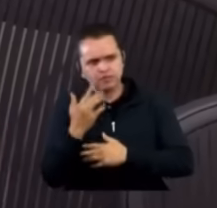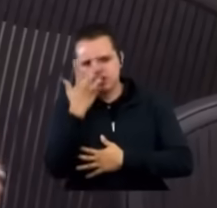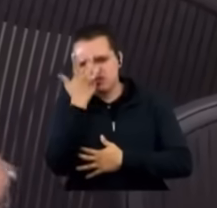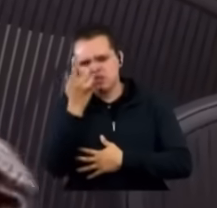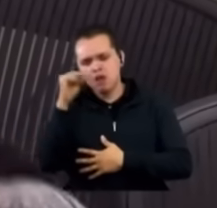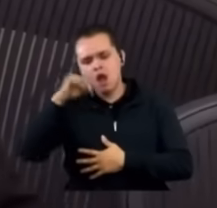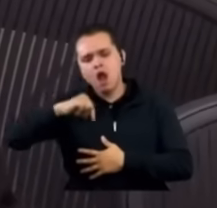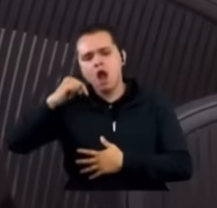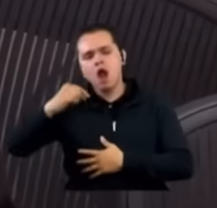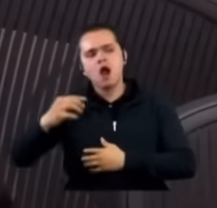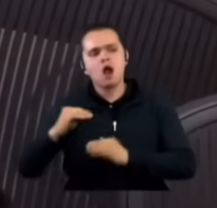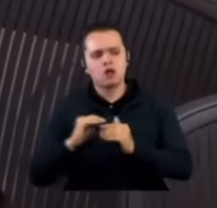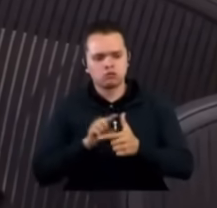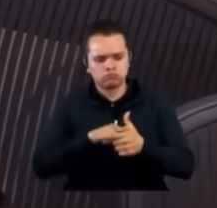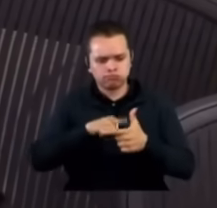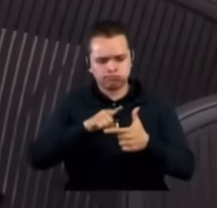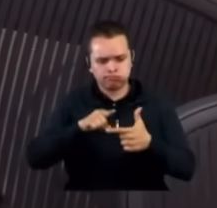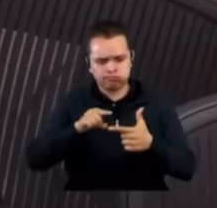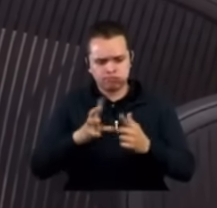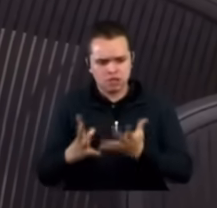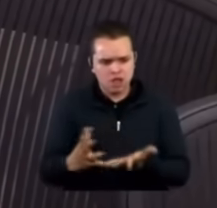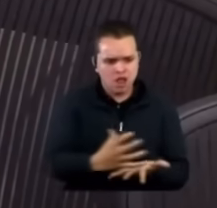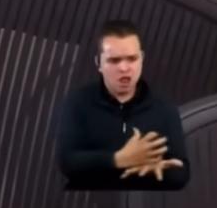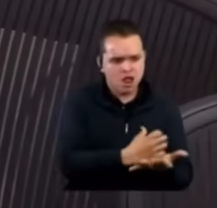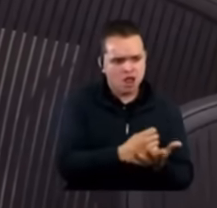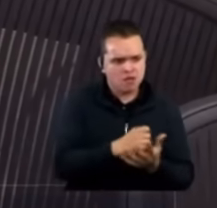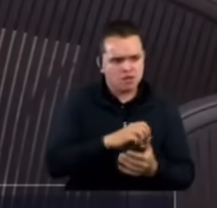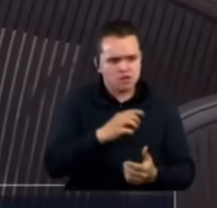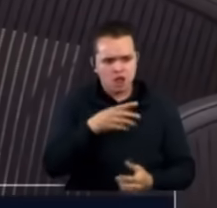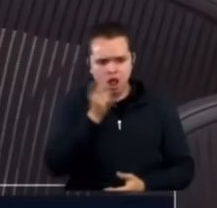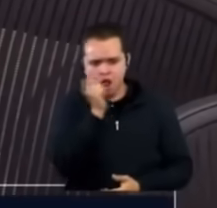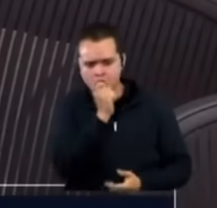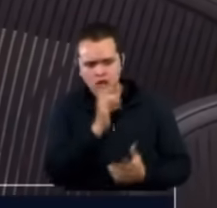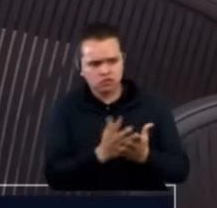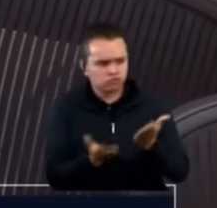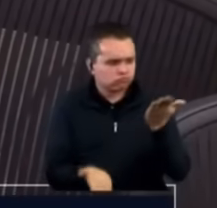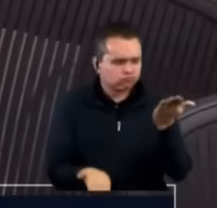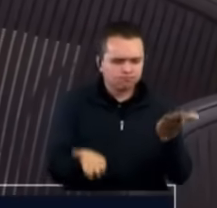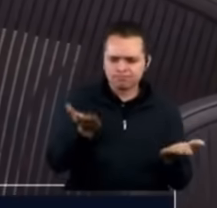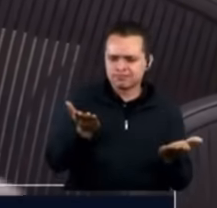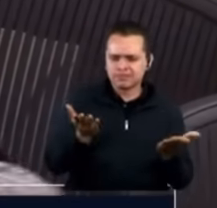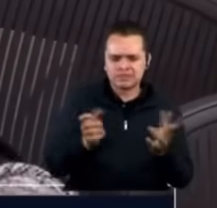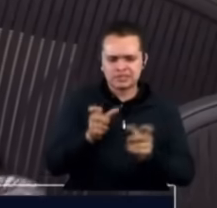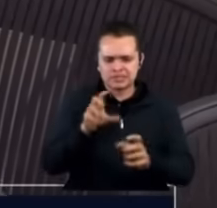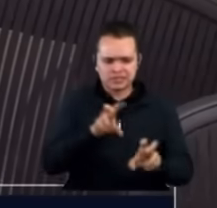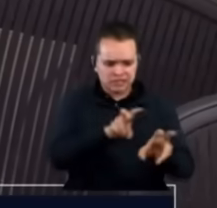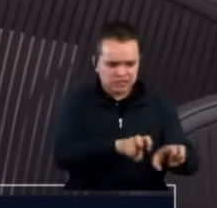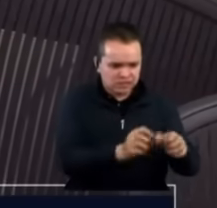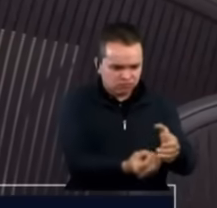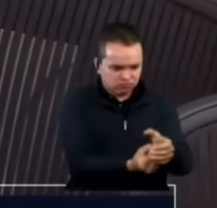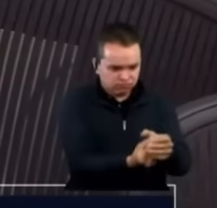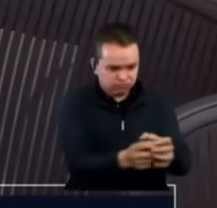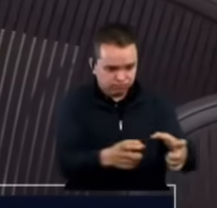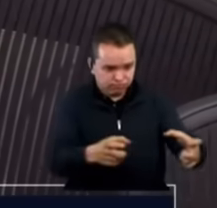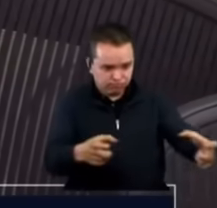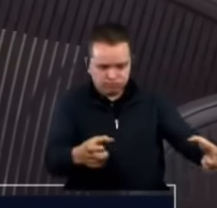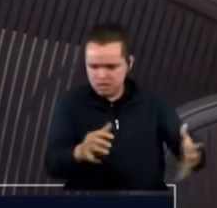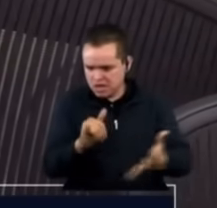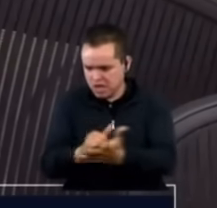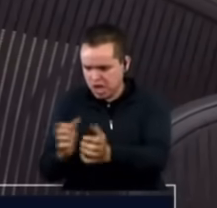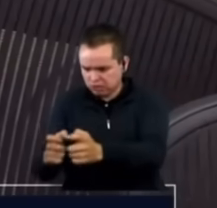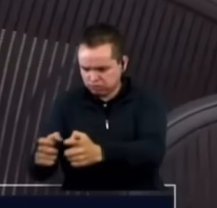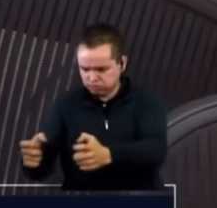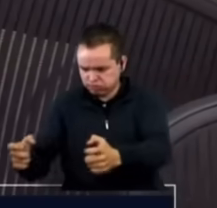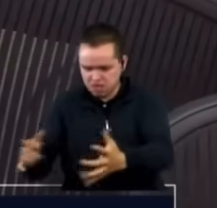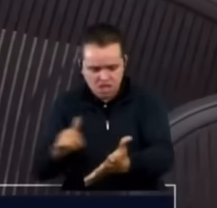porque aquí se habla del crecimiento de la incautación, que no es proporcional con el crecimiento de los cultivos ilícitos y la producción de